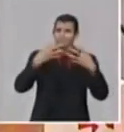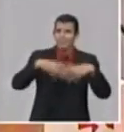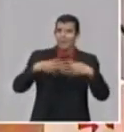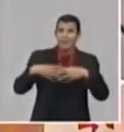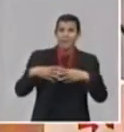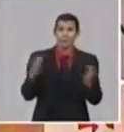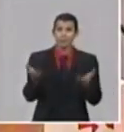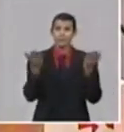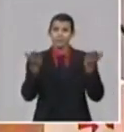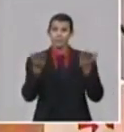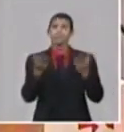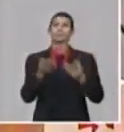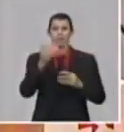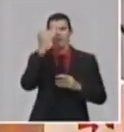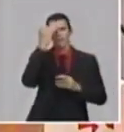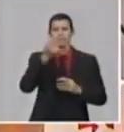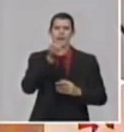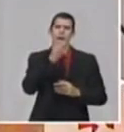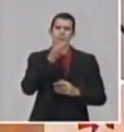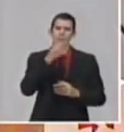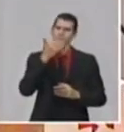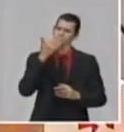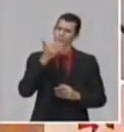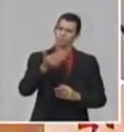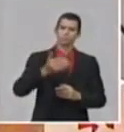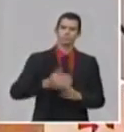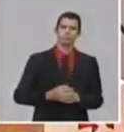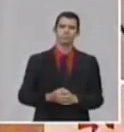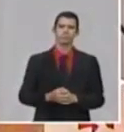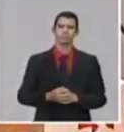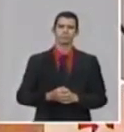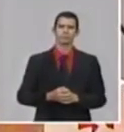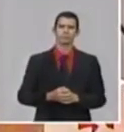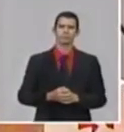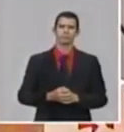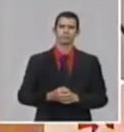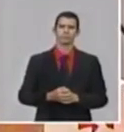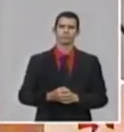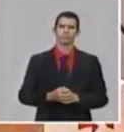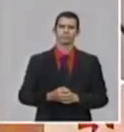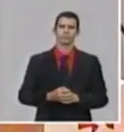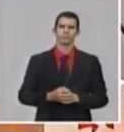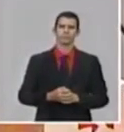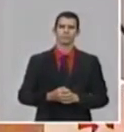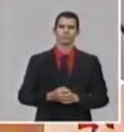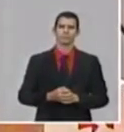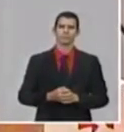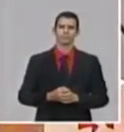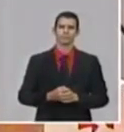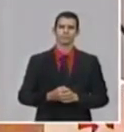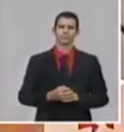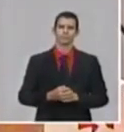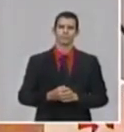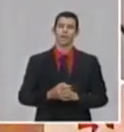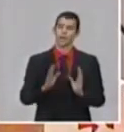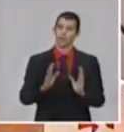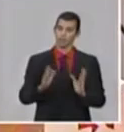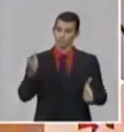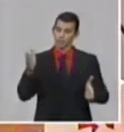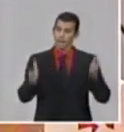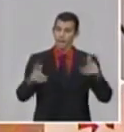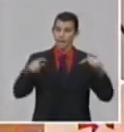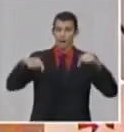interferón ahora como parte de esos aportes. Estamos evaluando, estamos en este momento